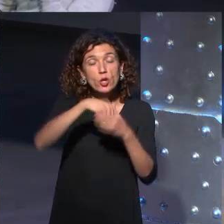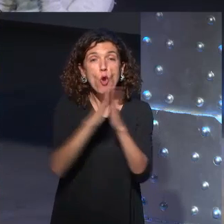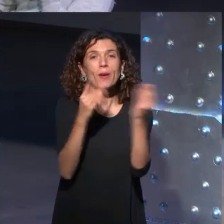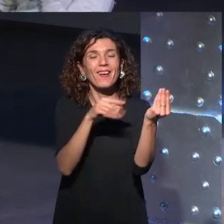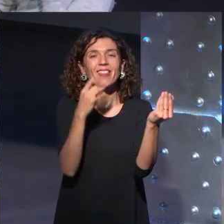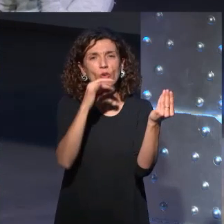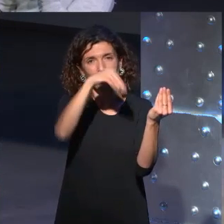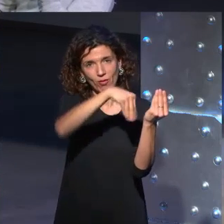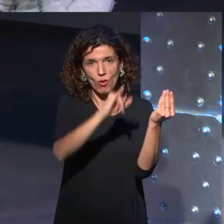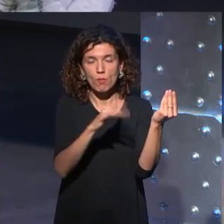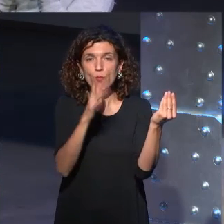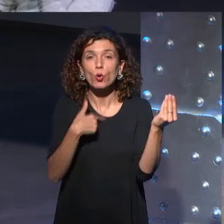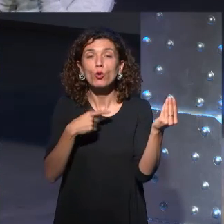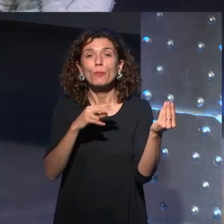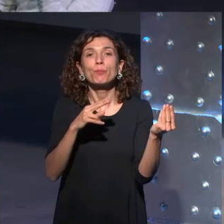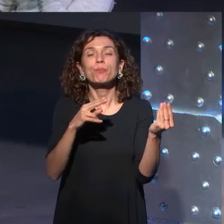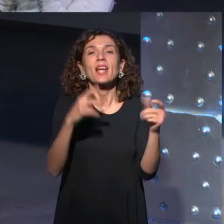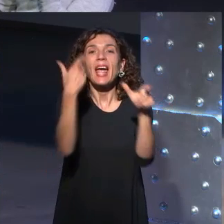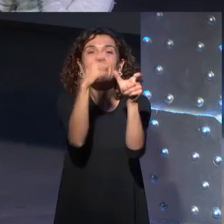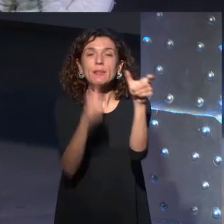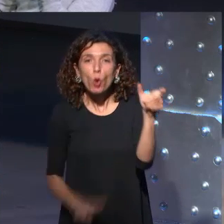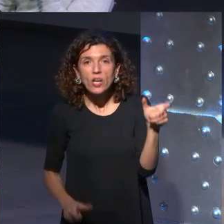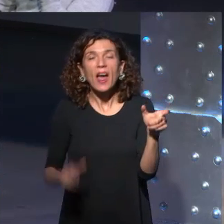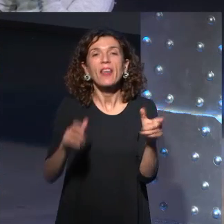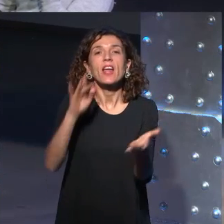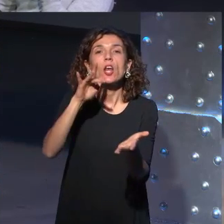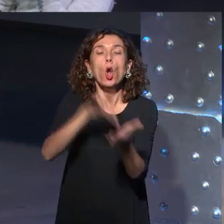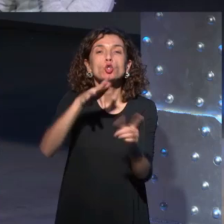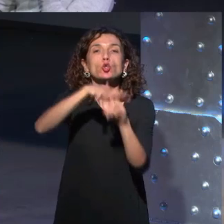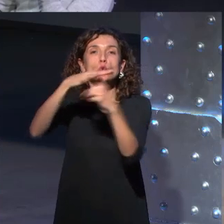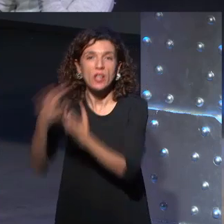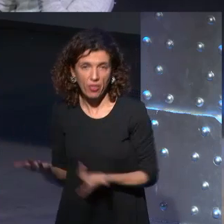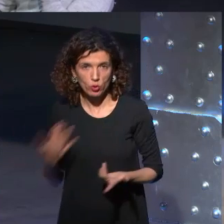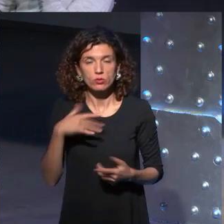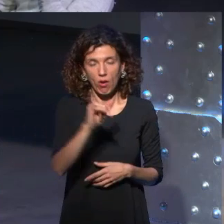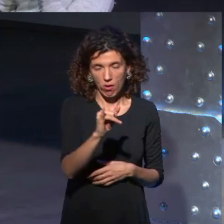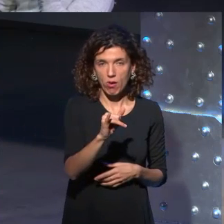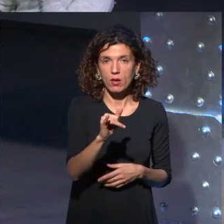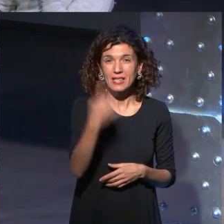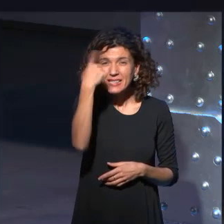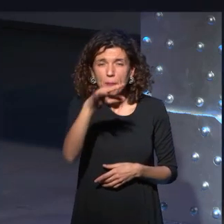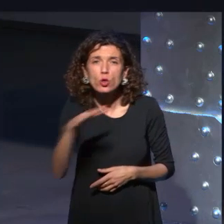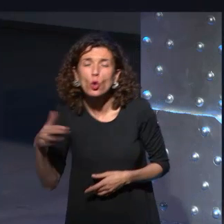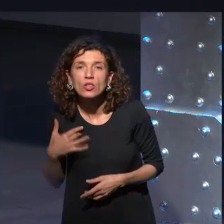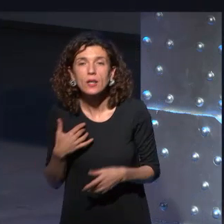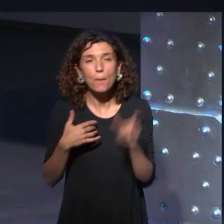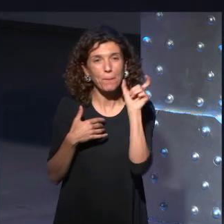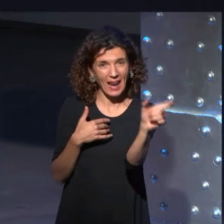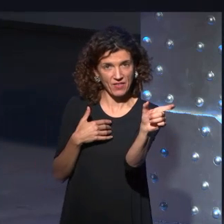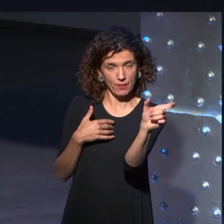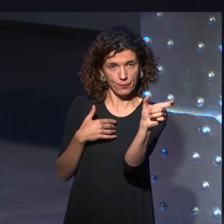novela porque se llama Etimología de los Sucesos. Yo te lo voy a buscar dónde está. ¿Saben dónde viene la